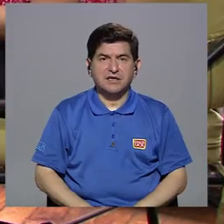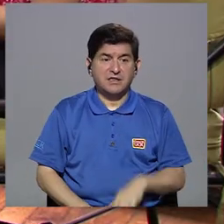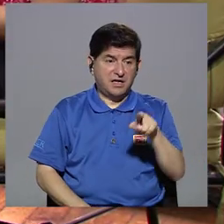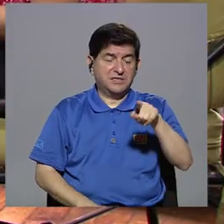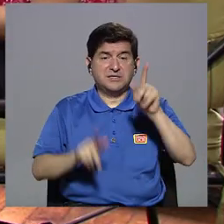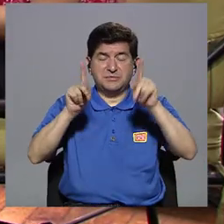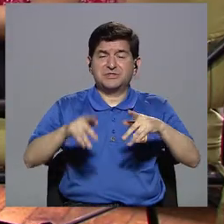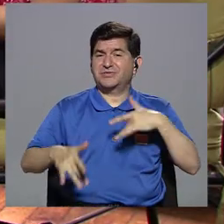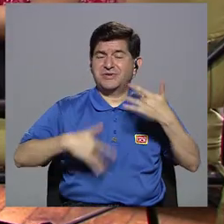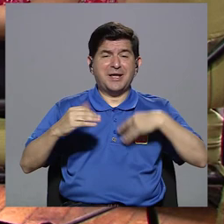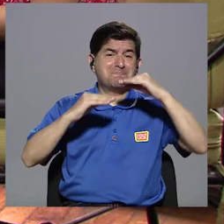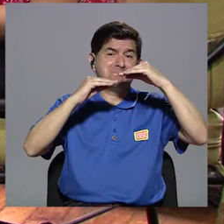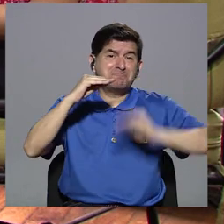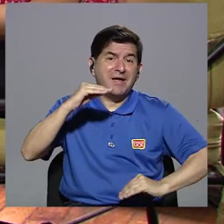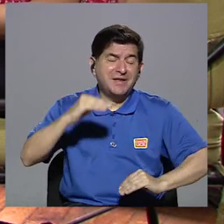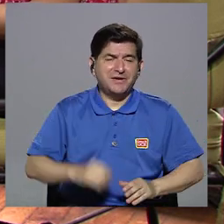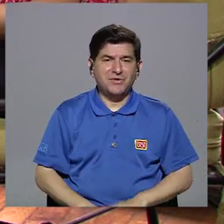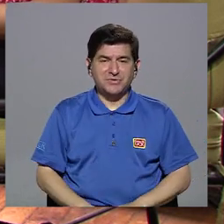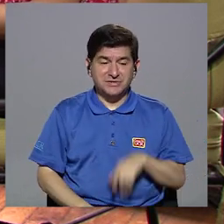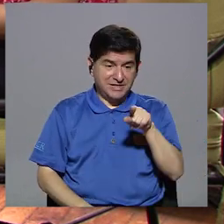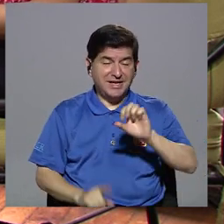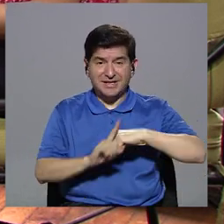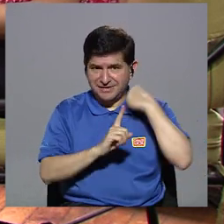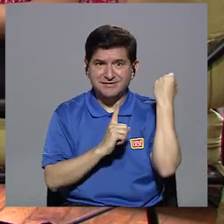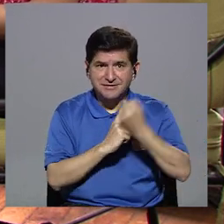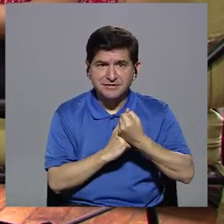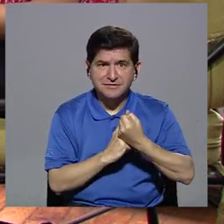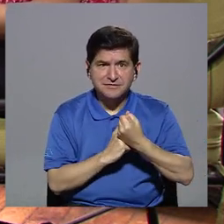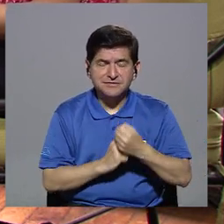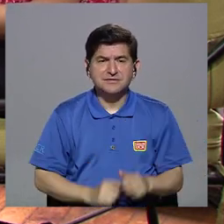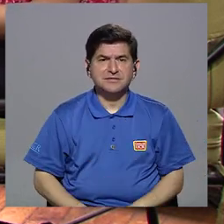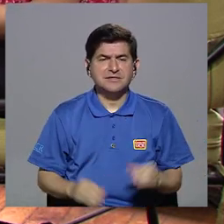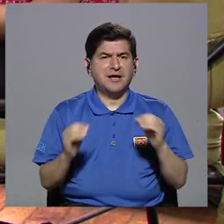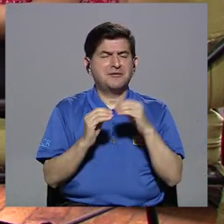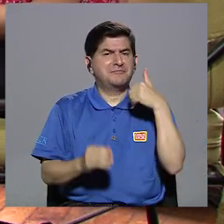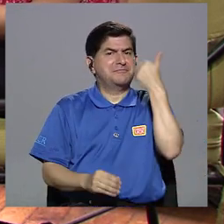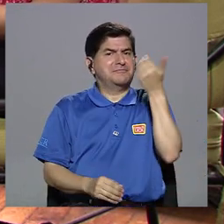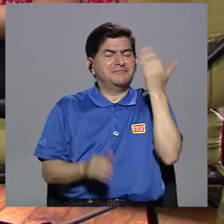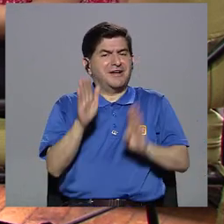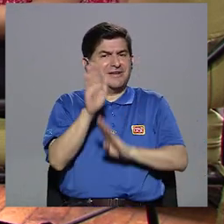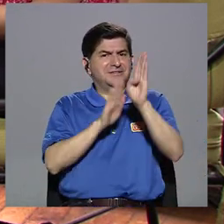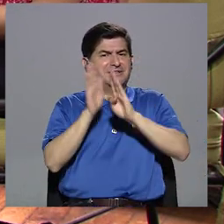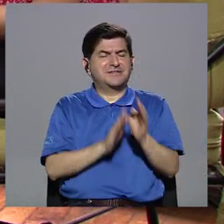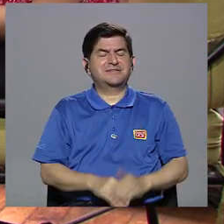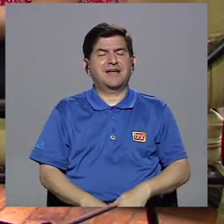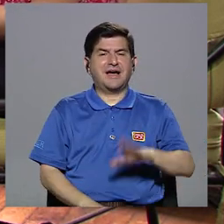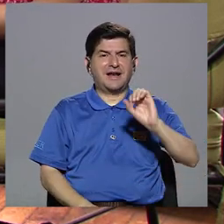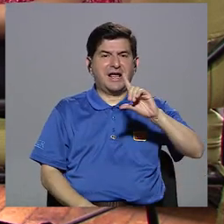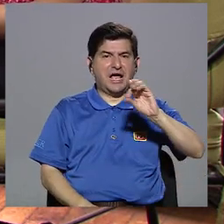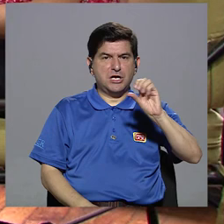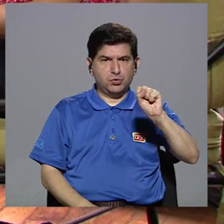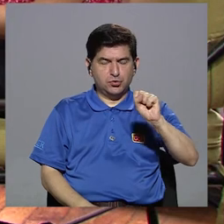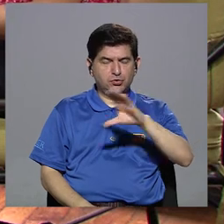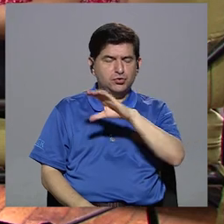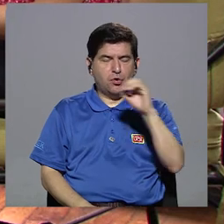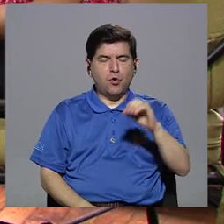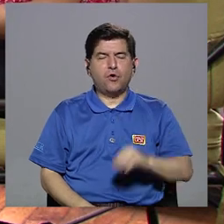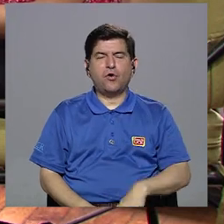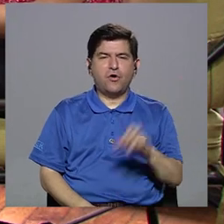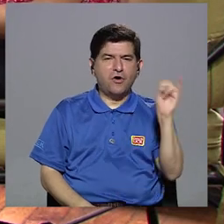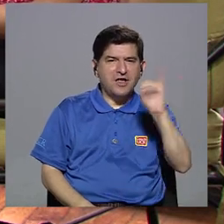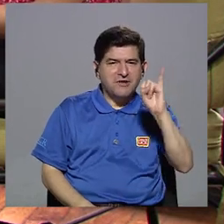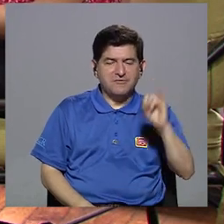son pies que sienten menos entonces esos pies que sienten menos que son más propensos a desarrollar callos a desarrollar infecciones